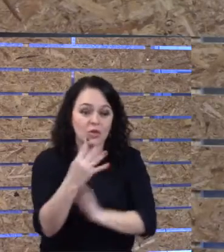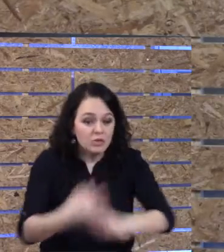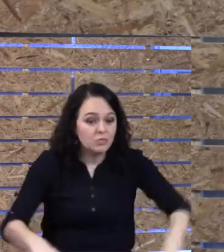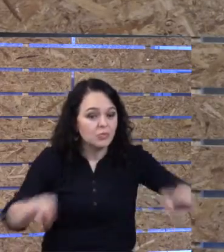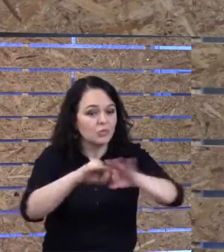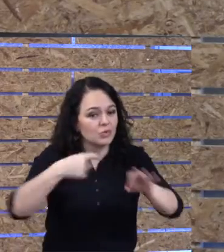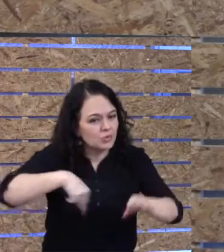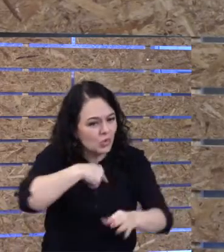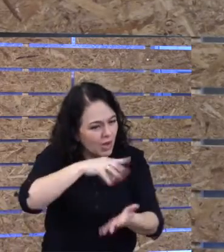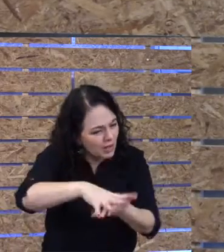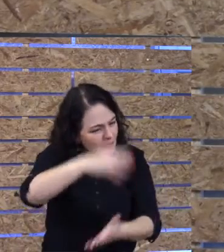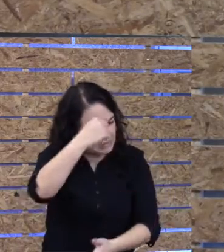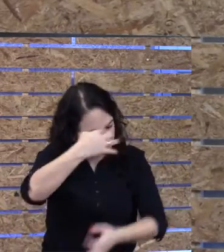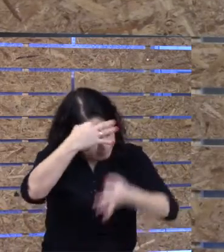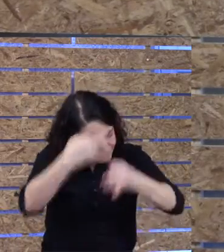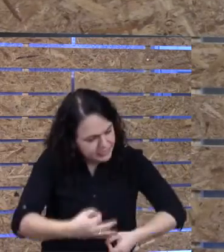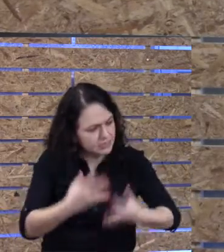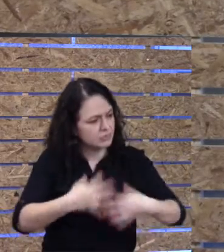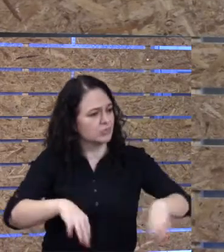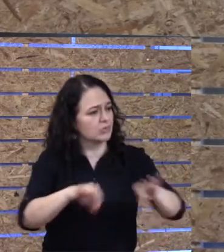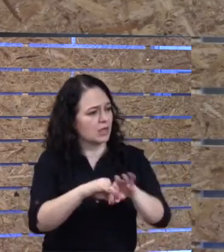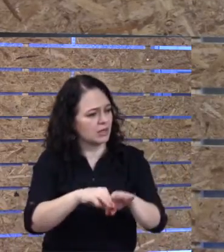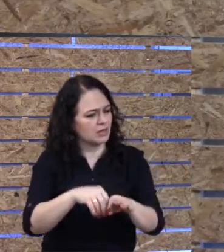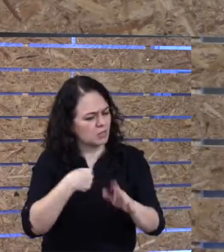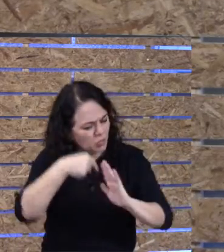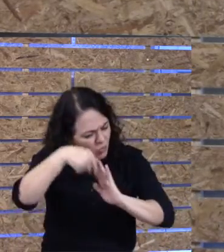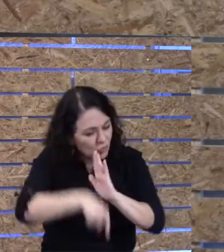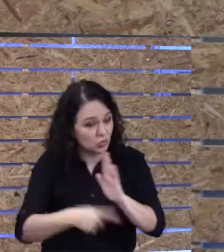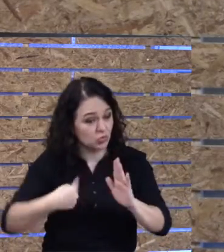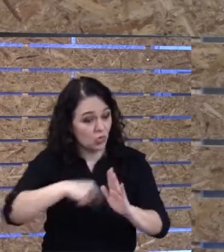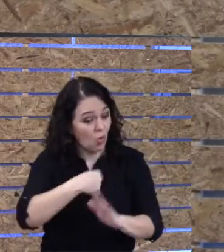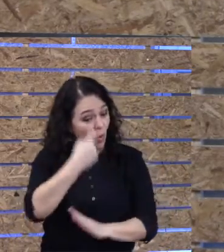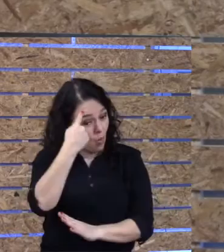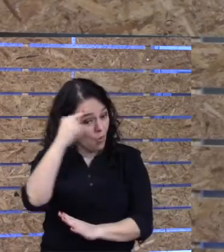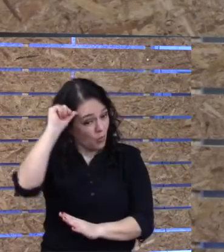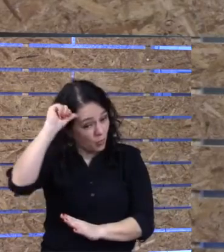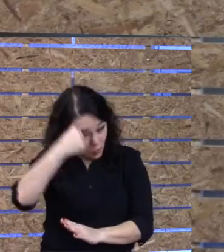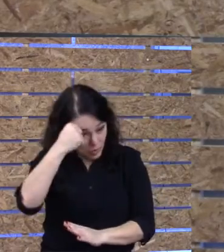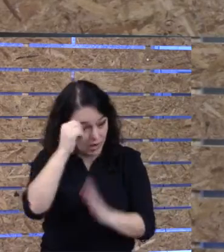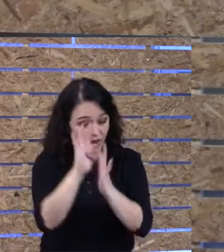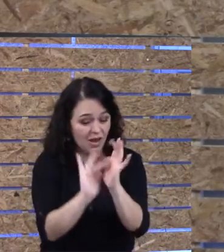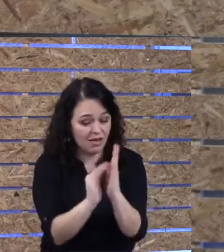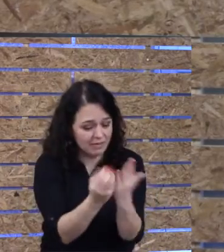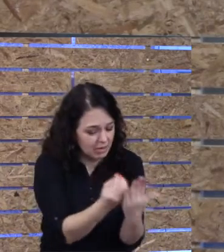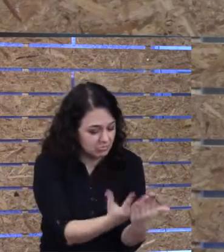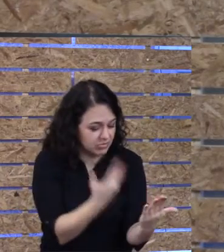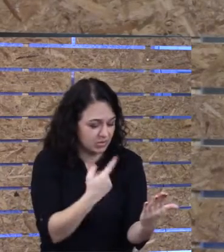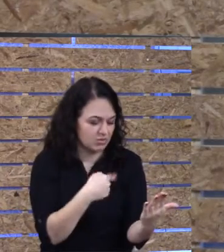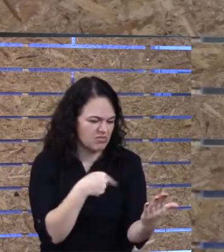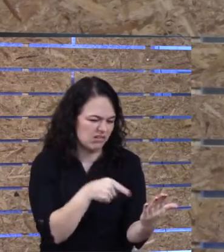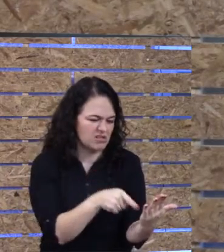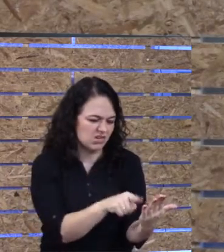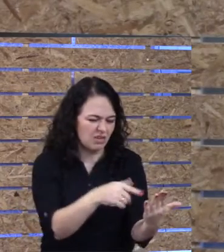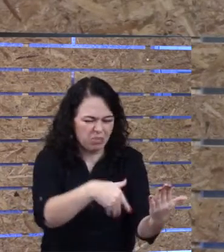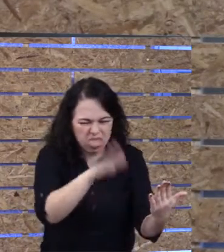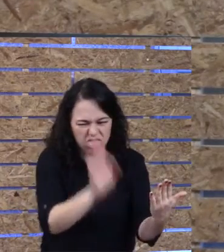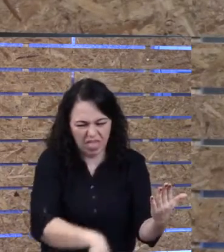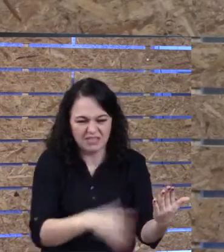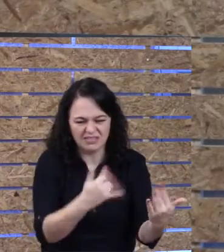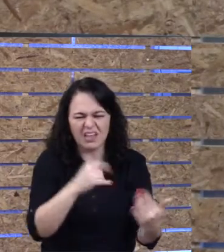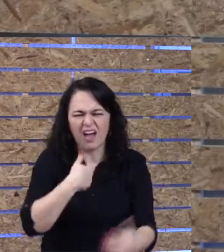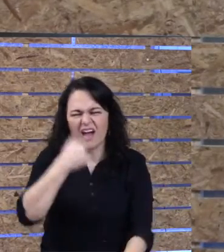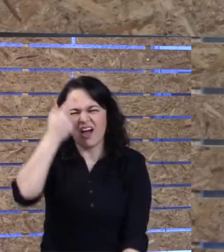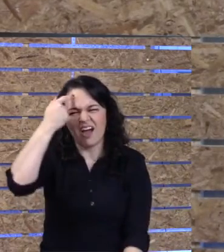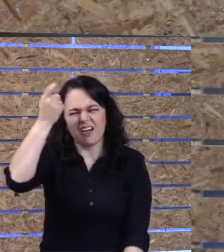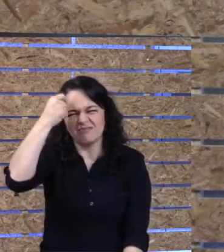para la gloria de Dios, que trates su palabra y su nombre en vano, que domestiques tu fe por tu